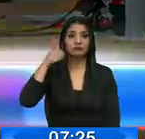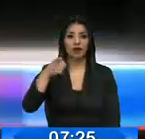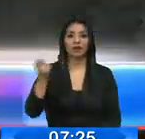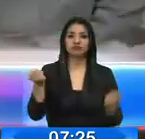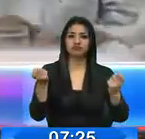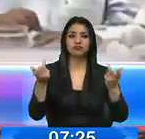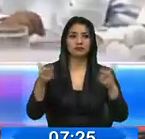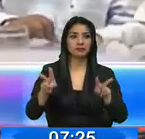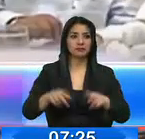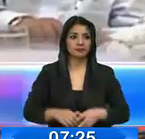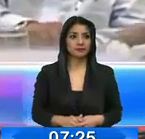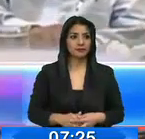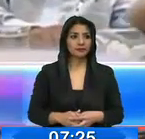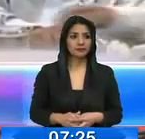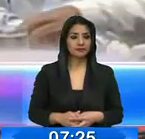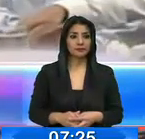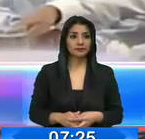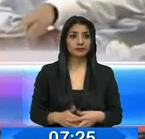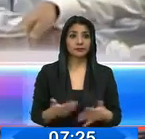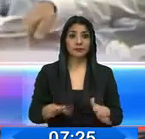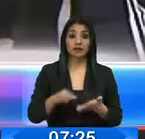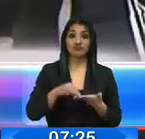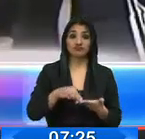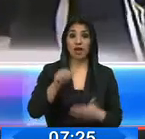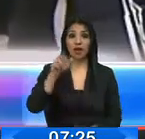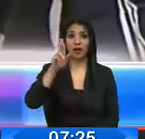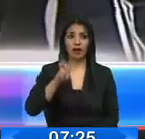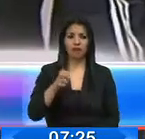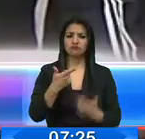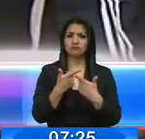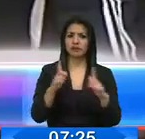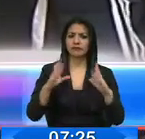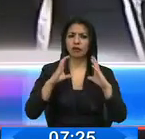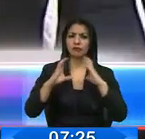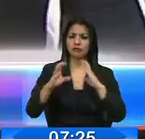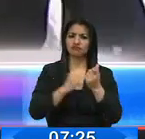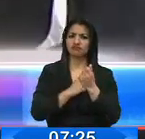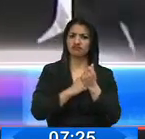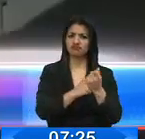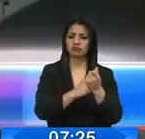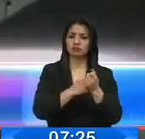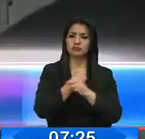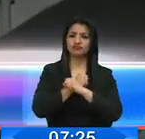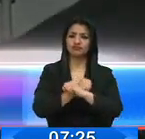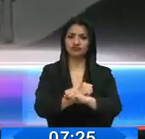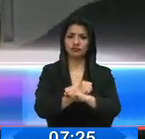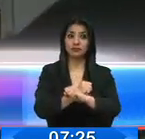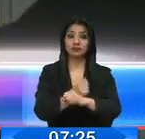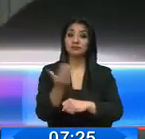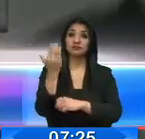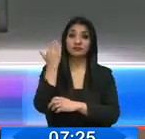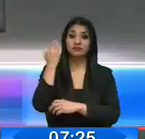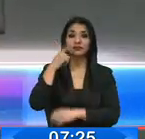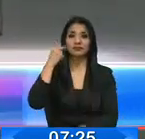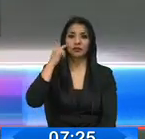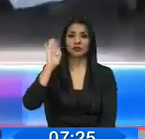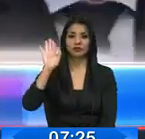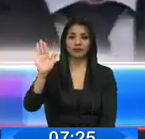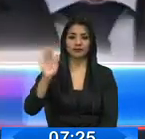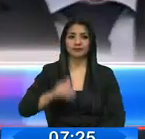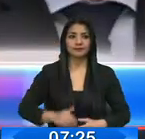dirigió. Cuando fue integrante de AER, defendió la libertad de expresión, creada en la administración de Rafael